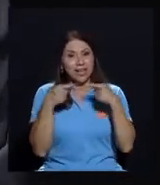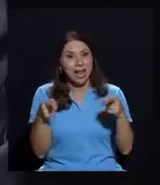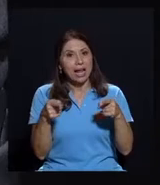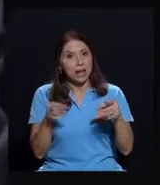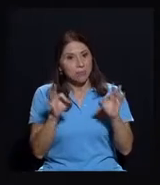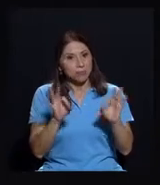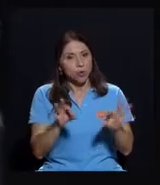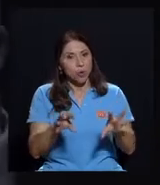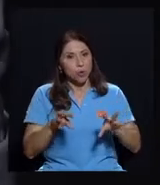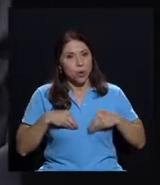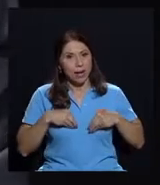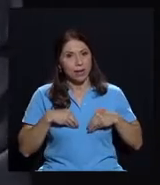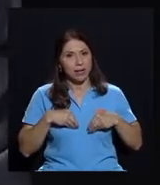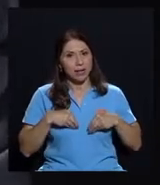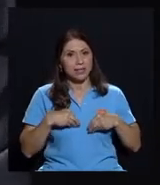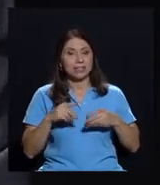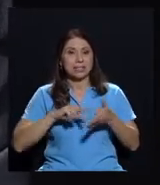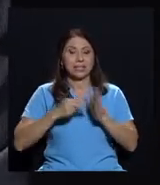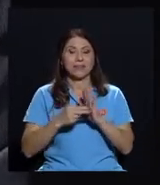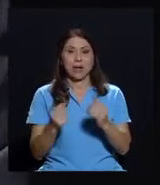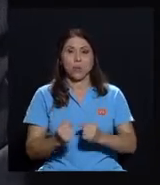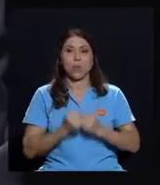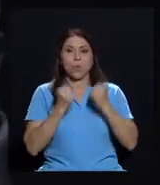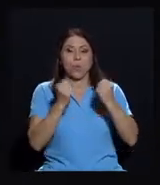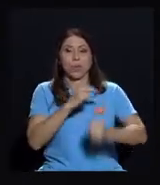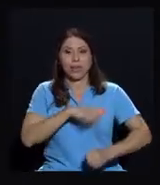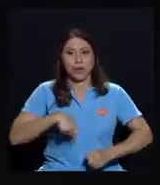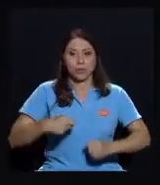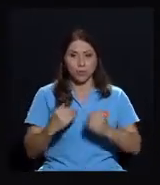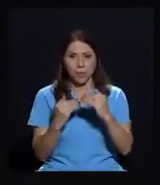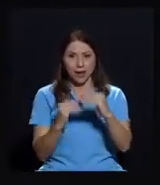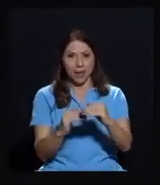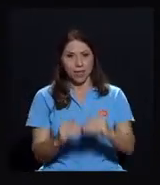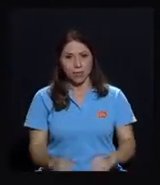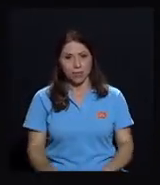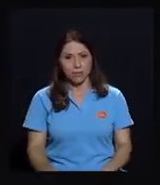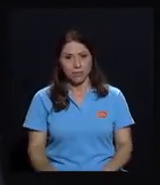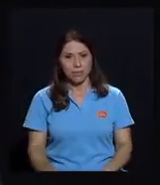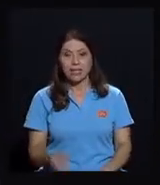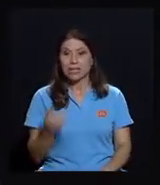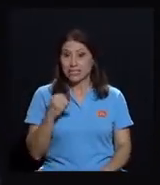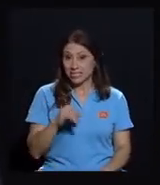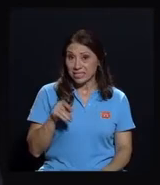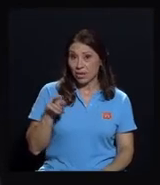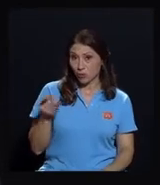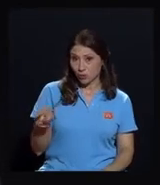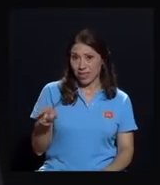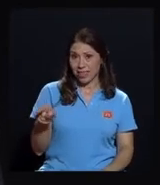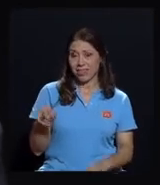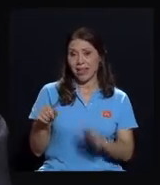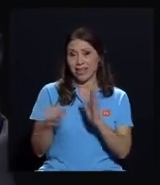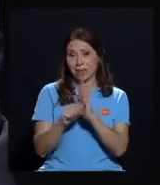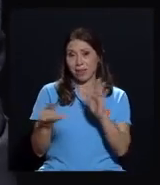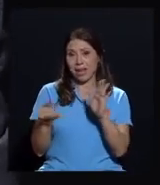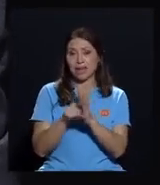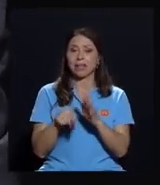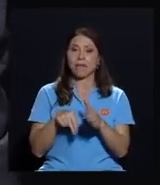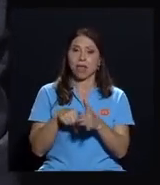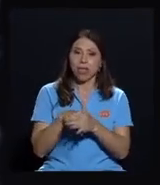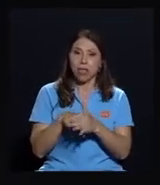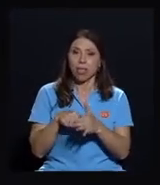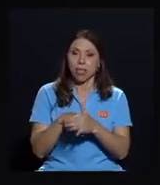si ésta es un ejecutivo marcado si a usted se alentaba la sangre legislativa que es un escenario